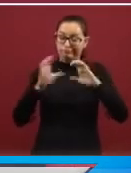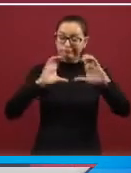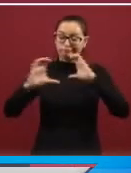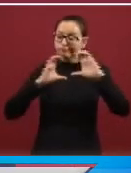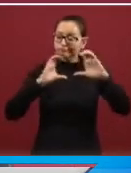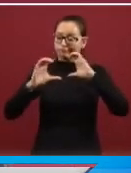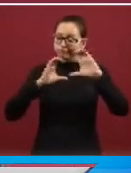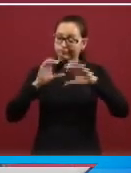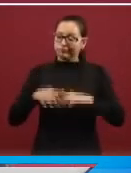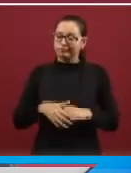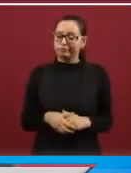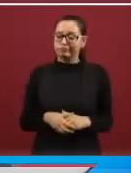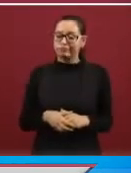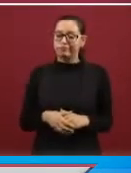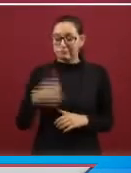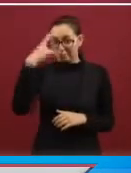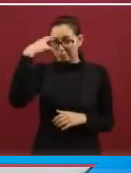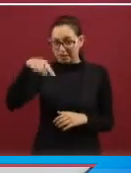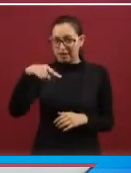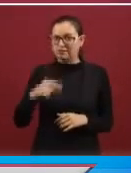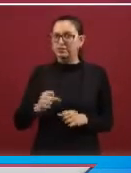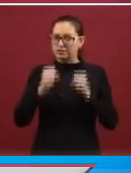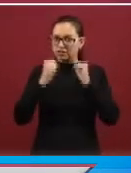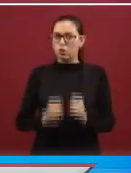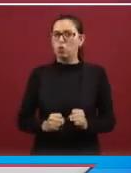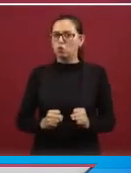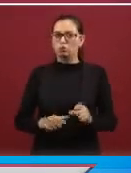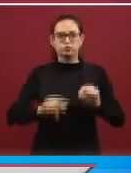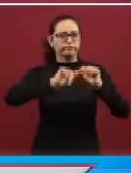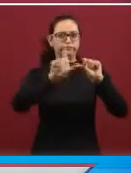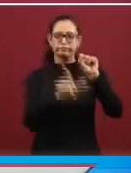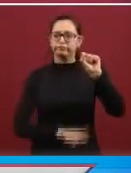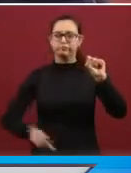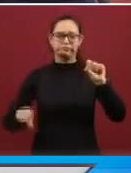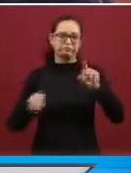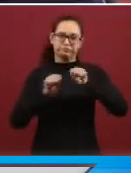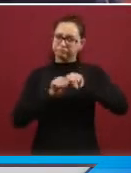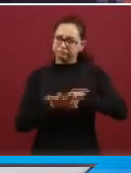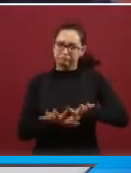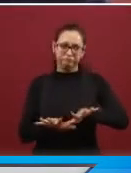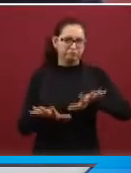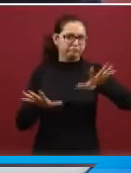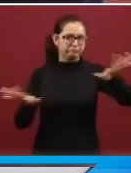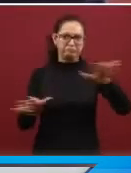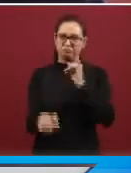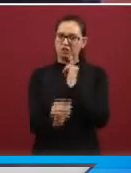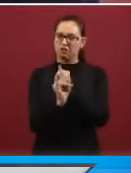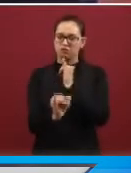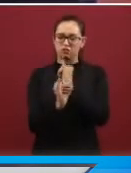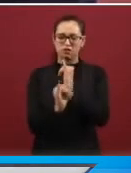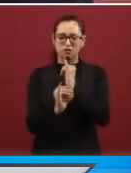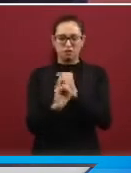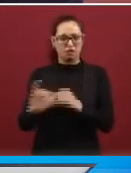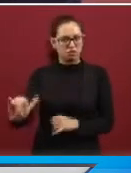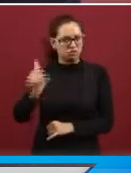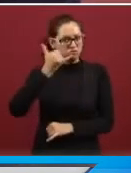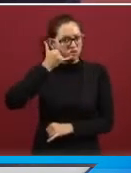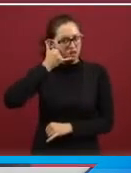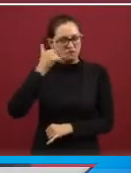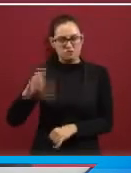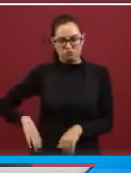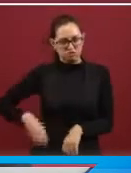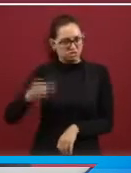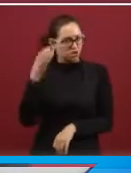para garantizar la conectividad por Internet y por telefonía